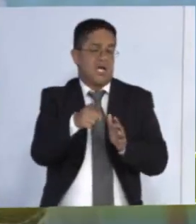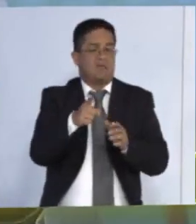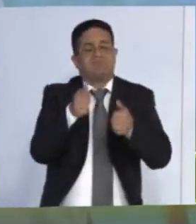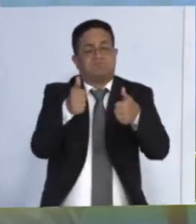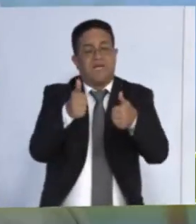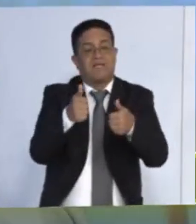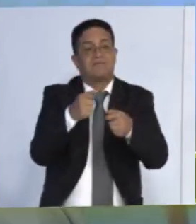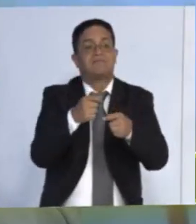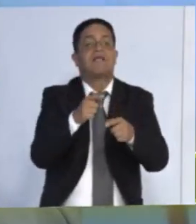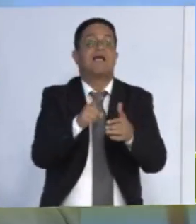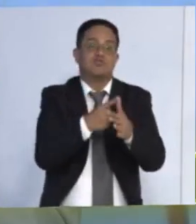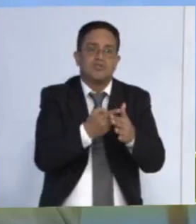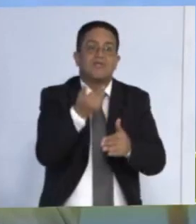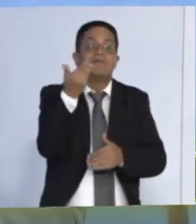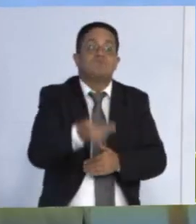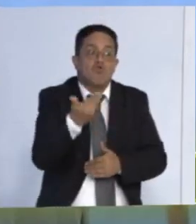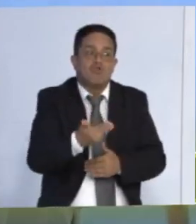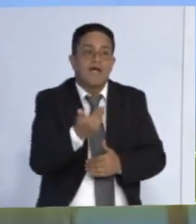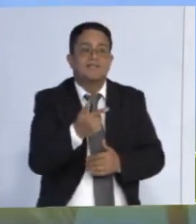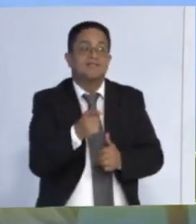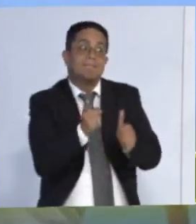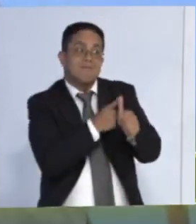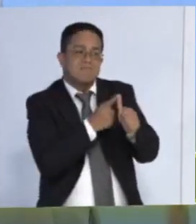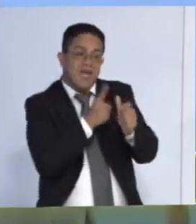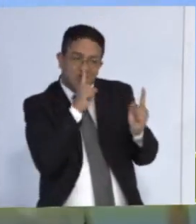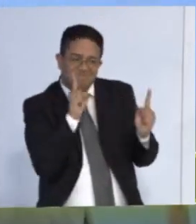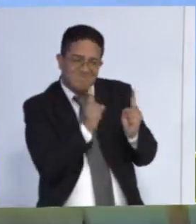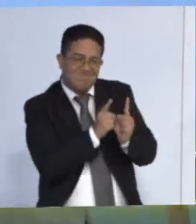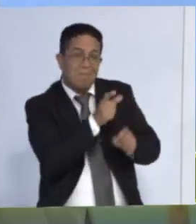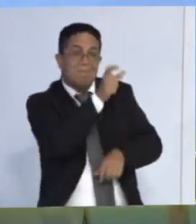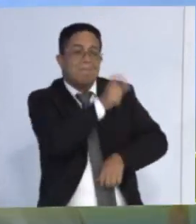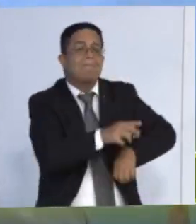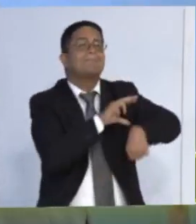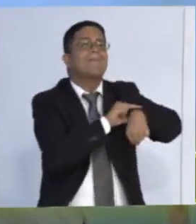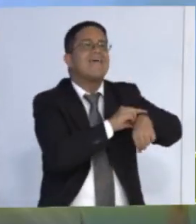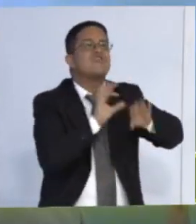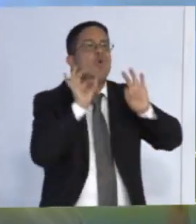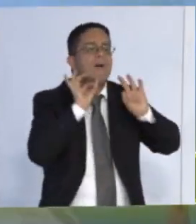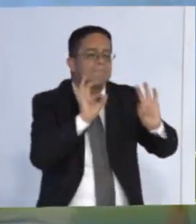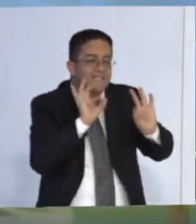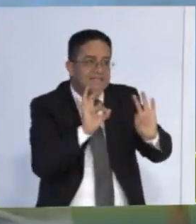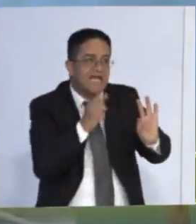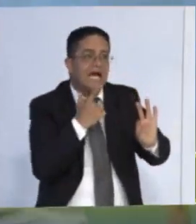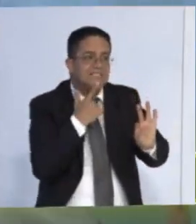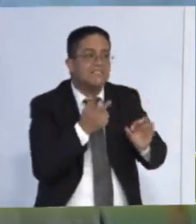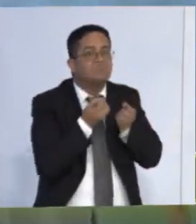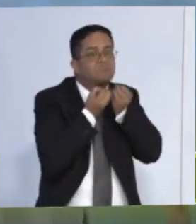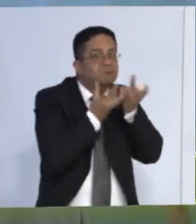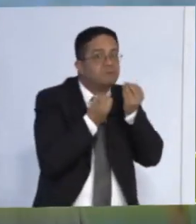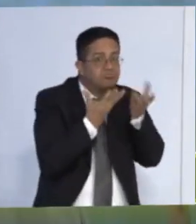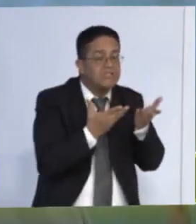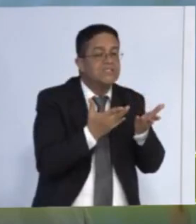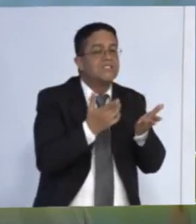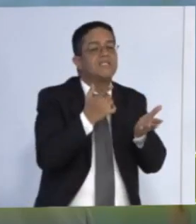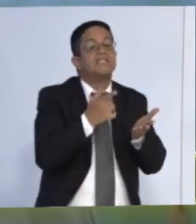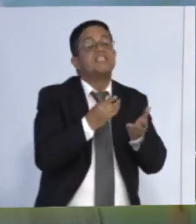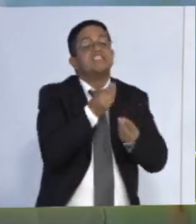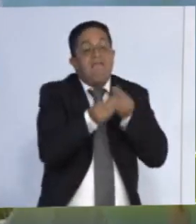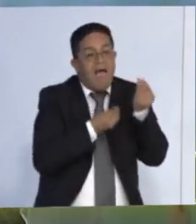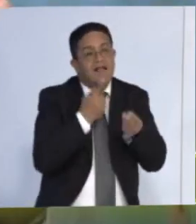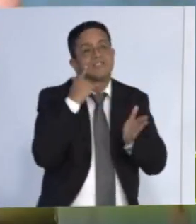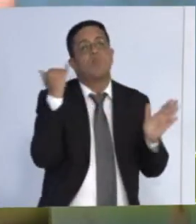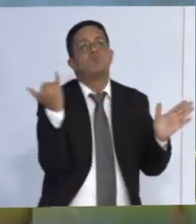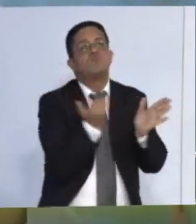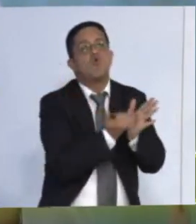la consulta es tan importante con un alergólogo, un especialista que le diga exactamente lo que es y hagamos pruebas de reto, hagamos otro tipo de pruebas PRIC